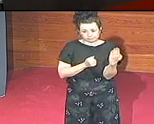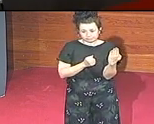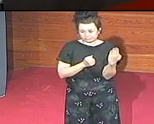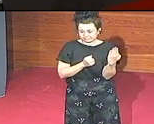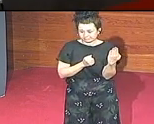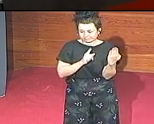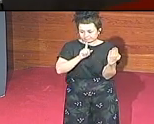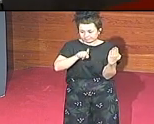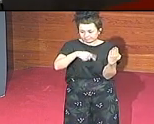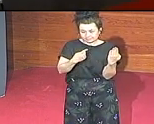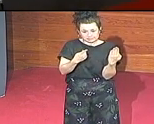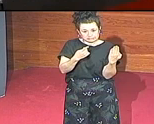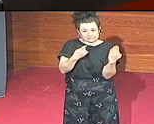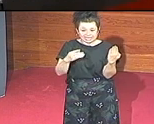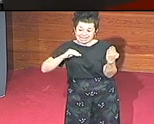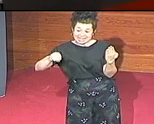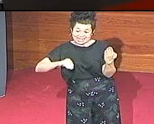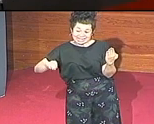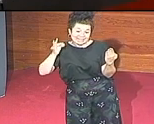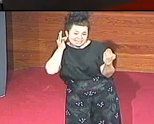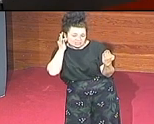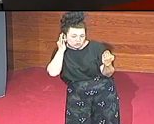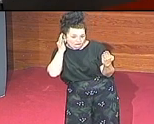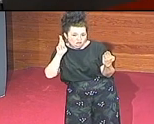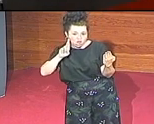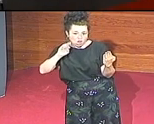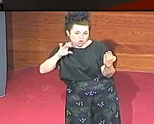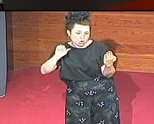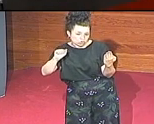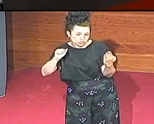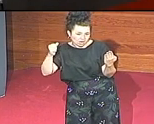y pones en el texto de la redactora en este caso de rosa cancho